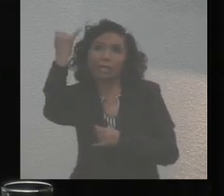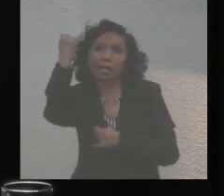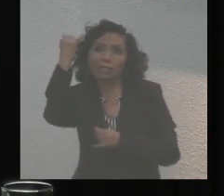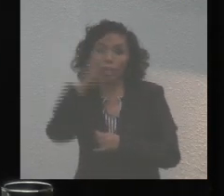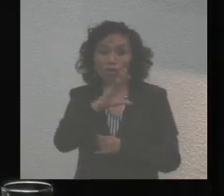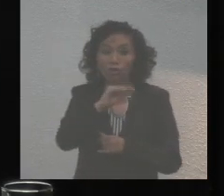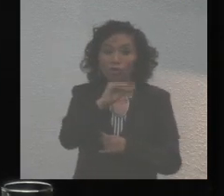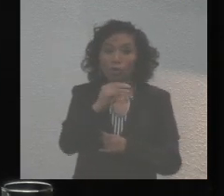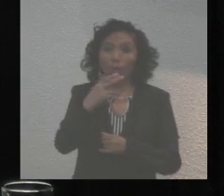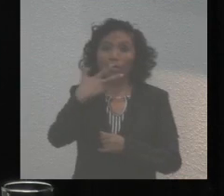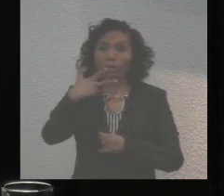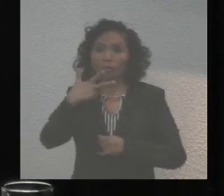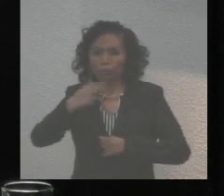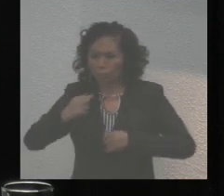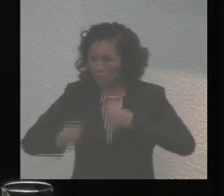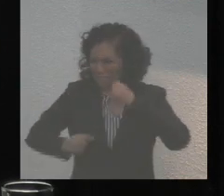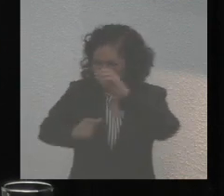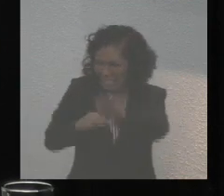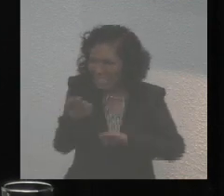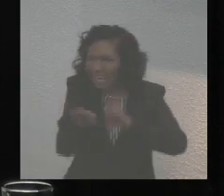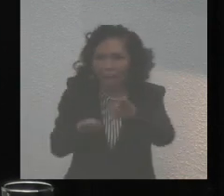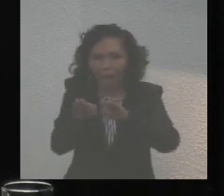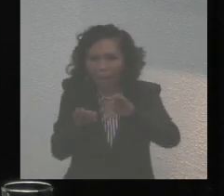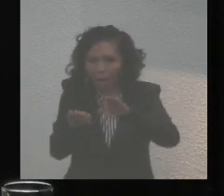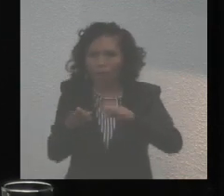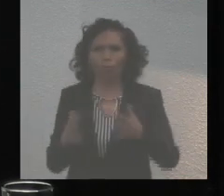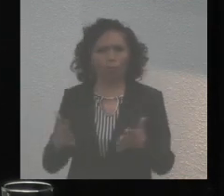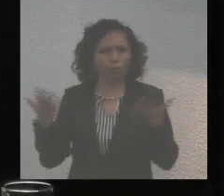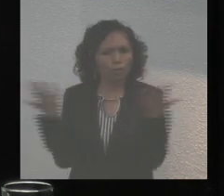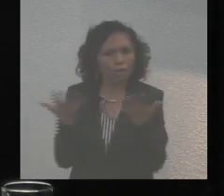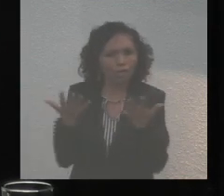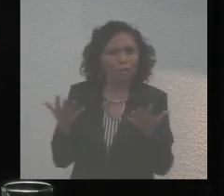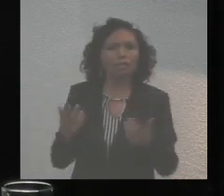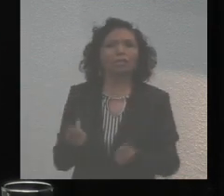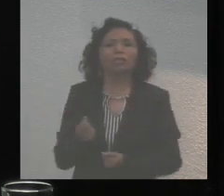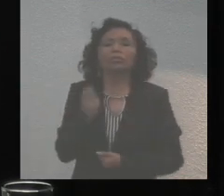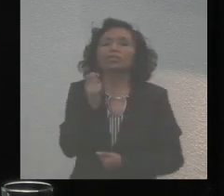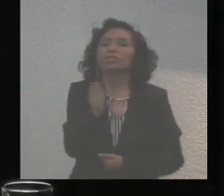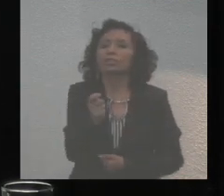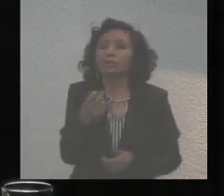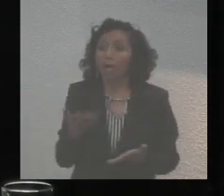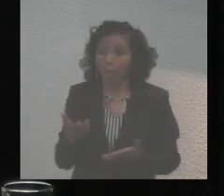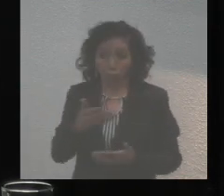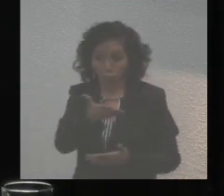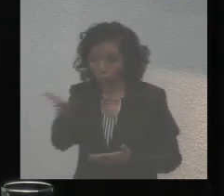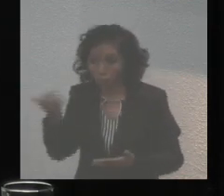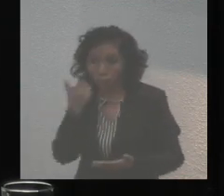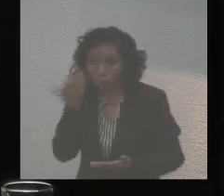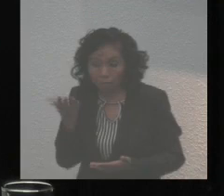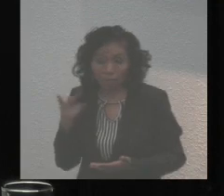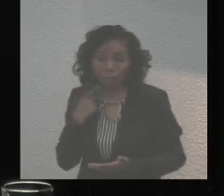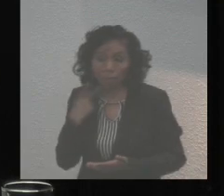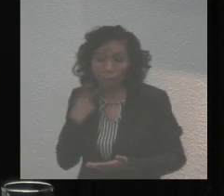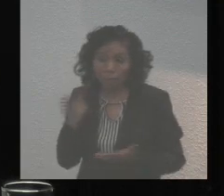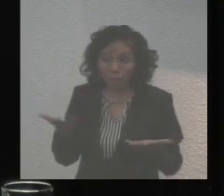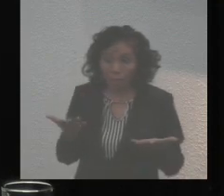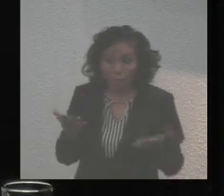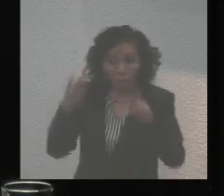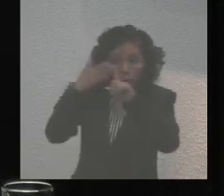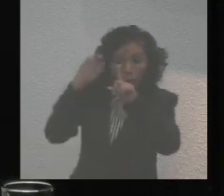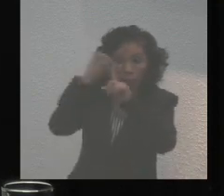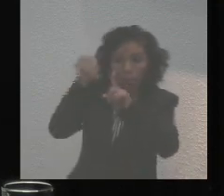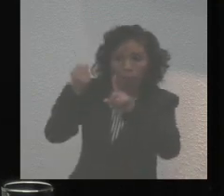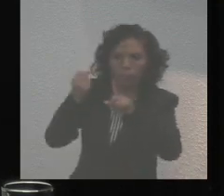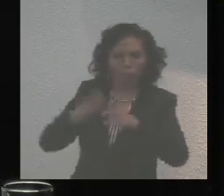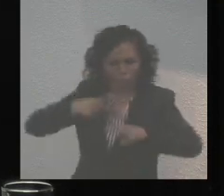de transpiración, de trabajo en territorio. Es decir, para quienes quieran hacer política y tener logros en la política, hay